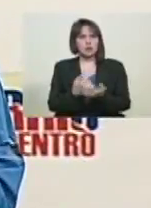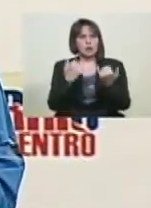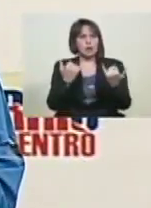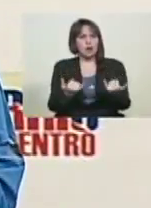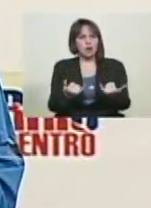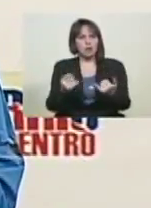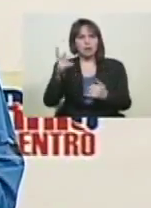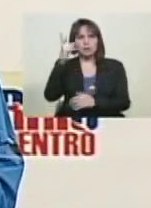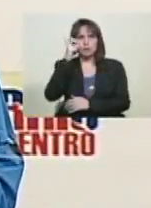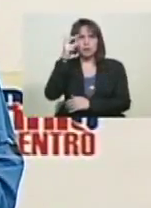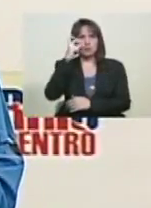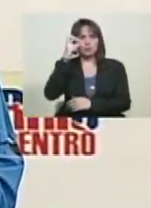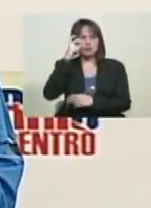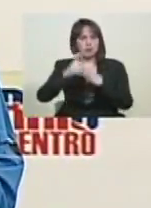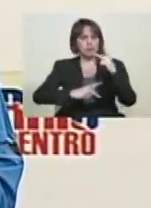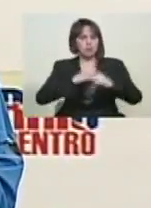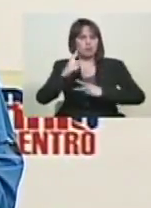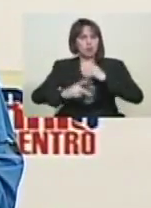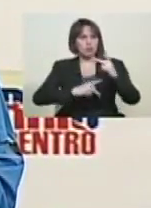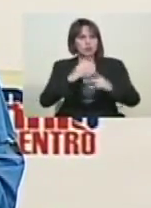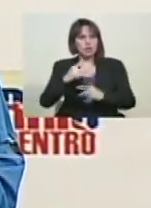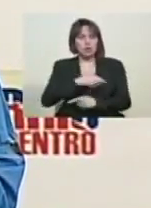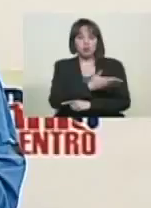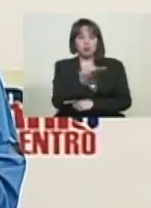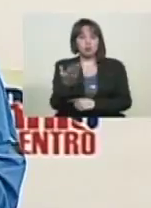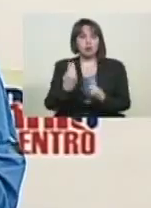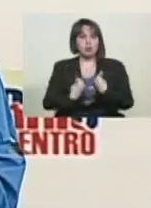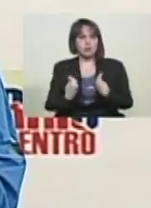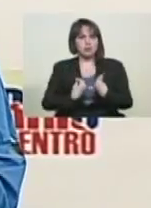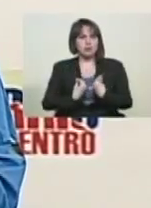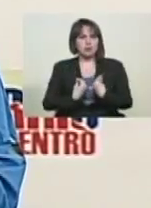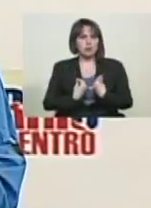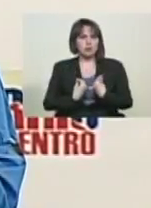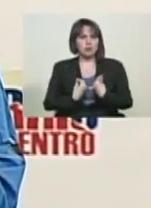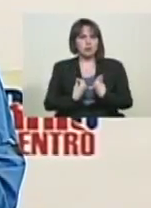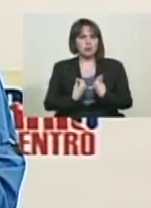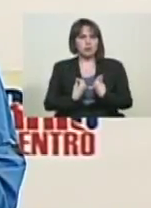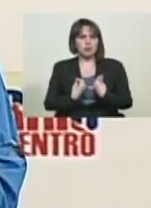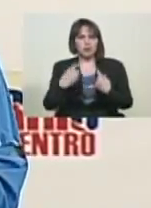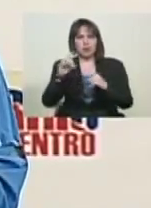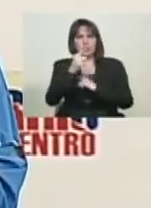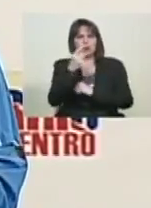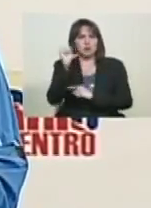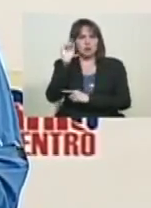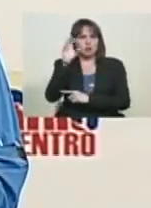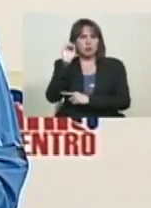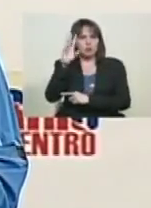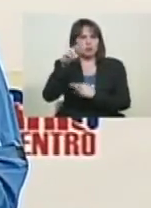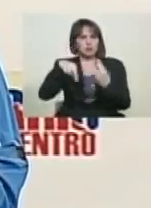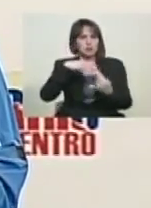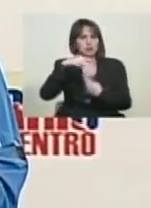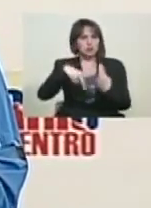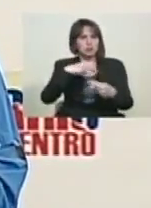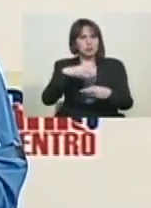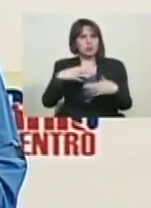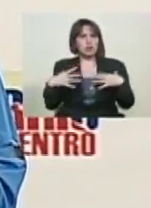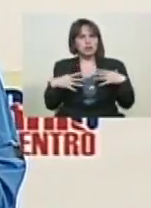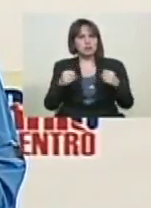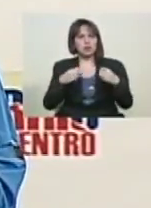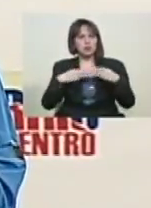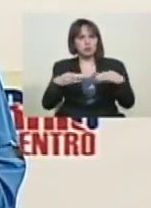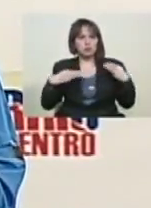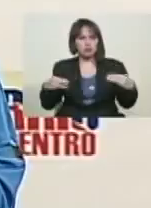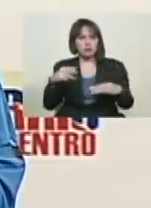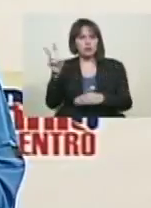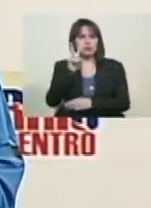parte del proceso que ustedes han vivido en este primer Congreso Revolucionario de la Salud